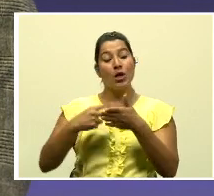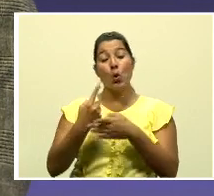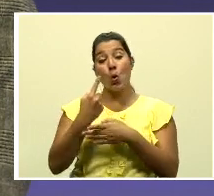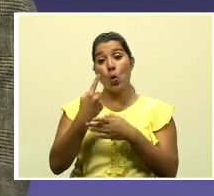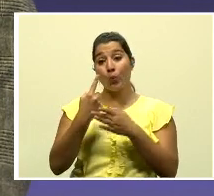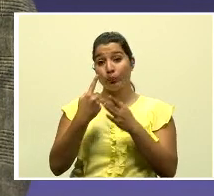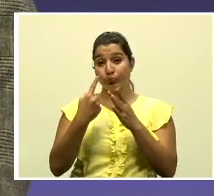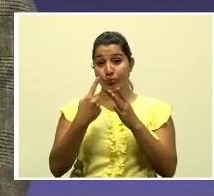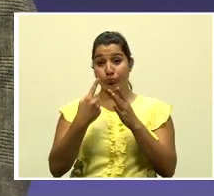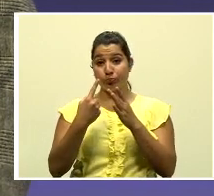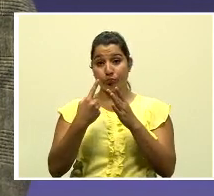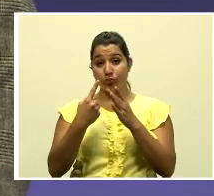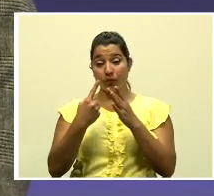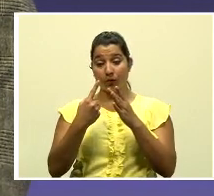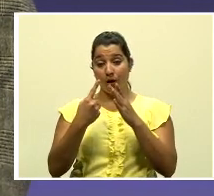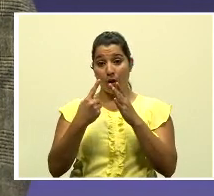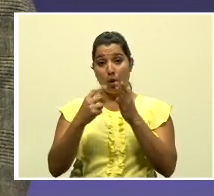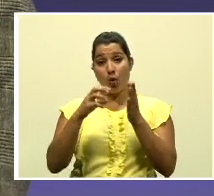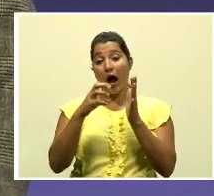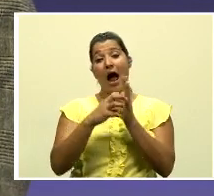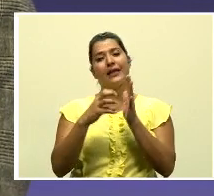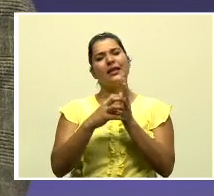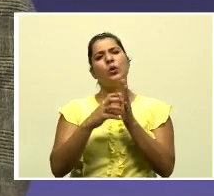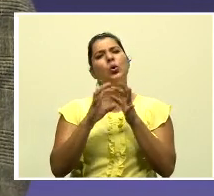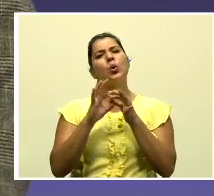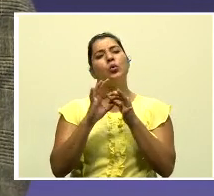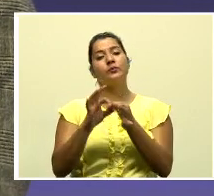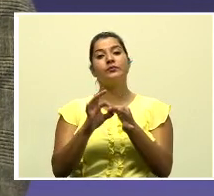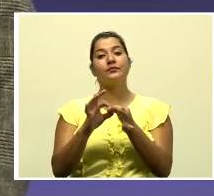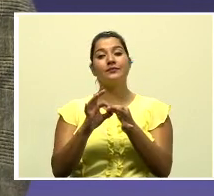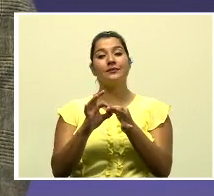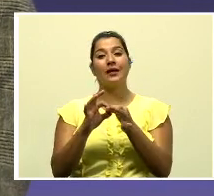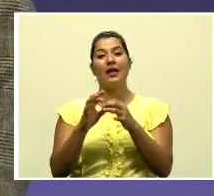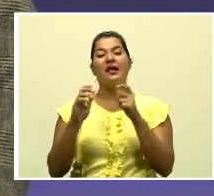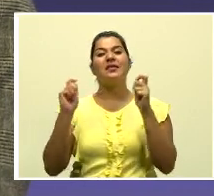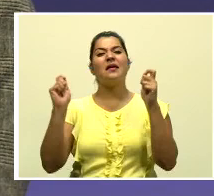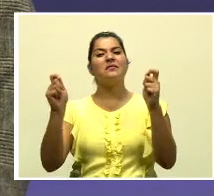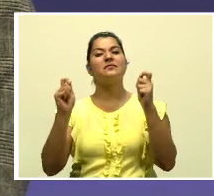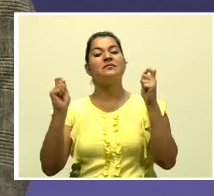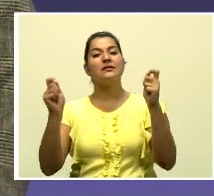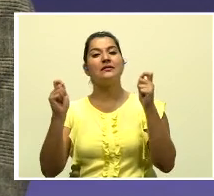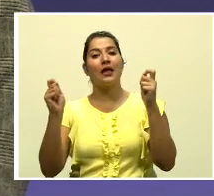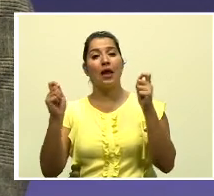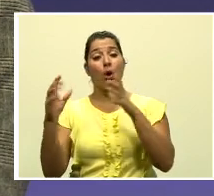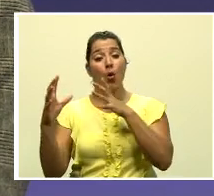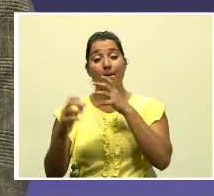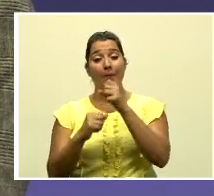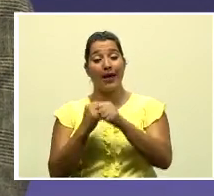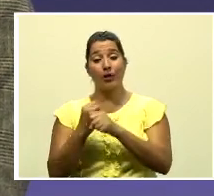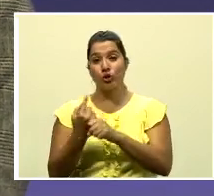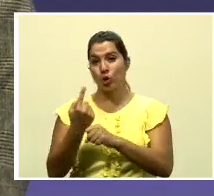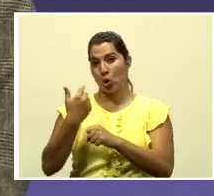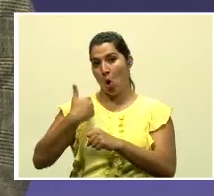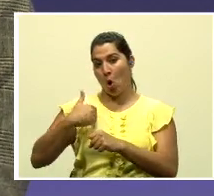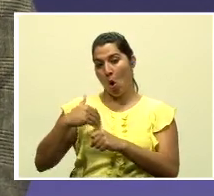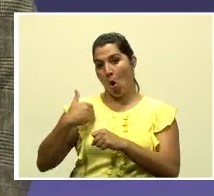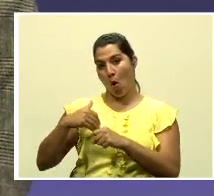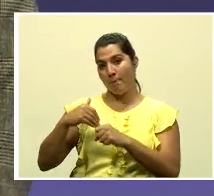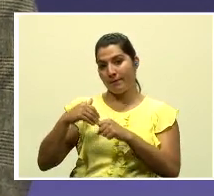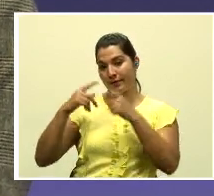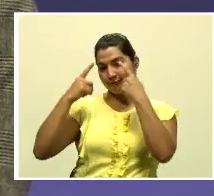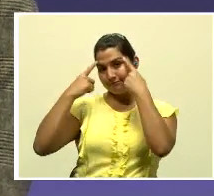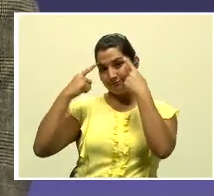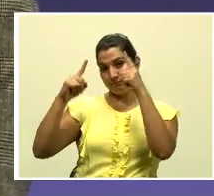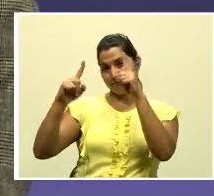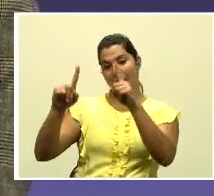artículo publicado sobre el aniversario del cumpleaños de Ansel Adams, que es un gran maestro, que fue un gran maestro